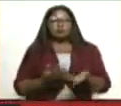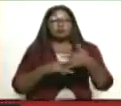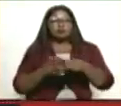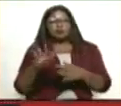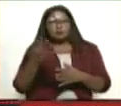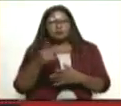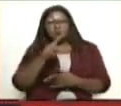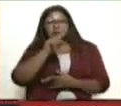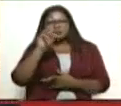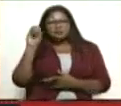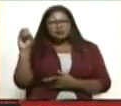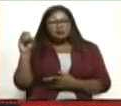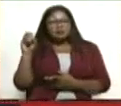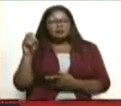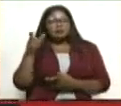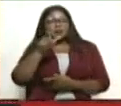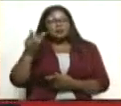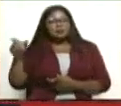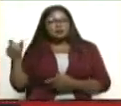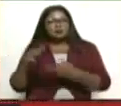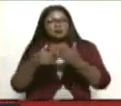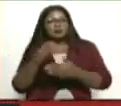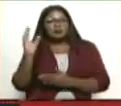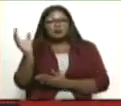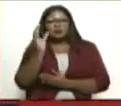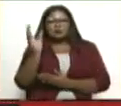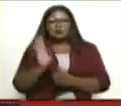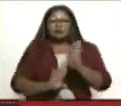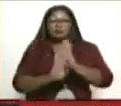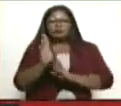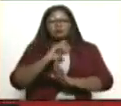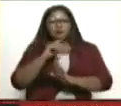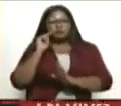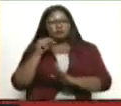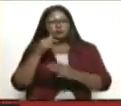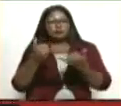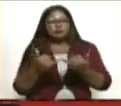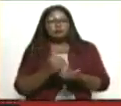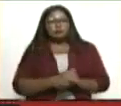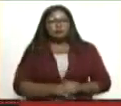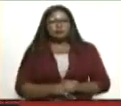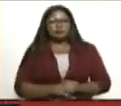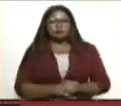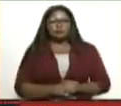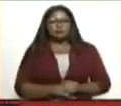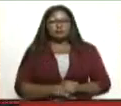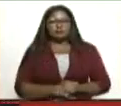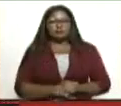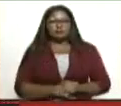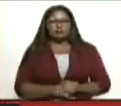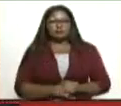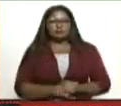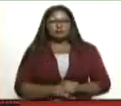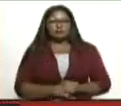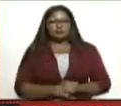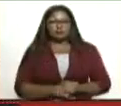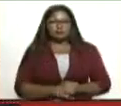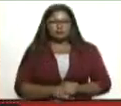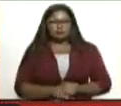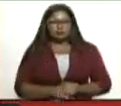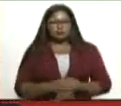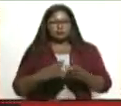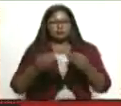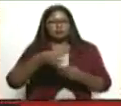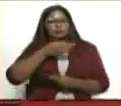personas de todos los sectores y regiones de Colombia, ha avanzado en el diseño metodológico para que toda la sociedad colombiana